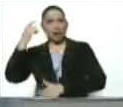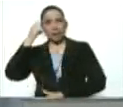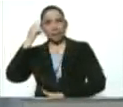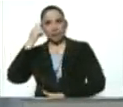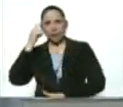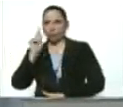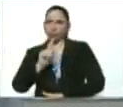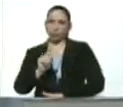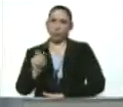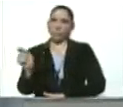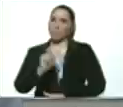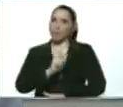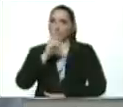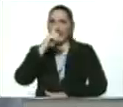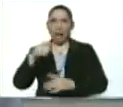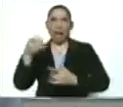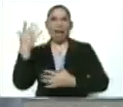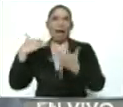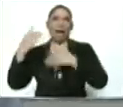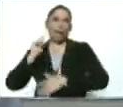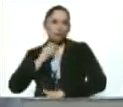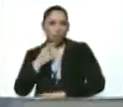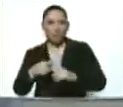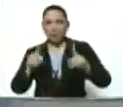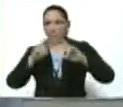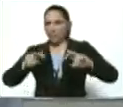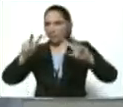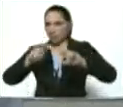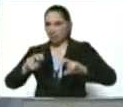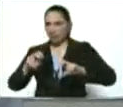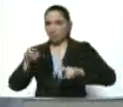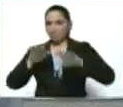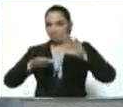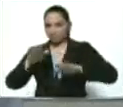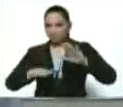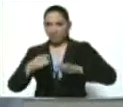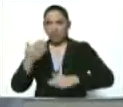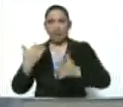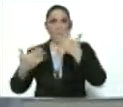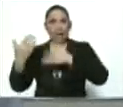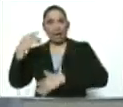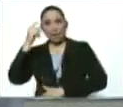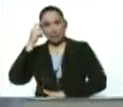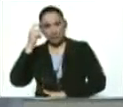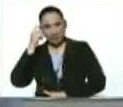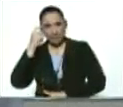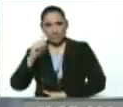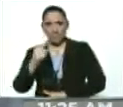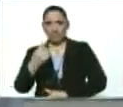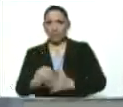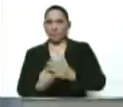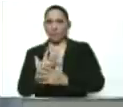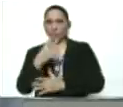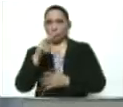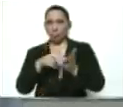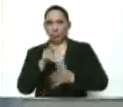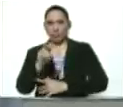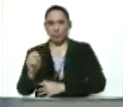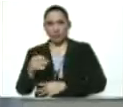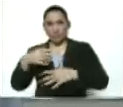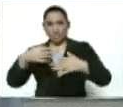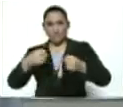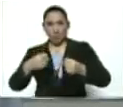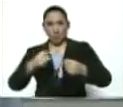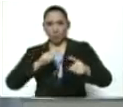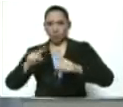meses y años para investigar los hechos, apenas hace unos días, el primero de mayo, los reclusos